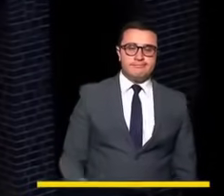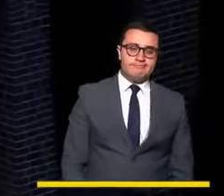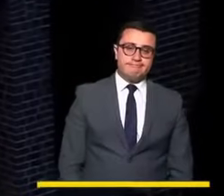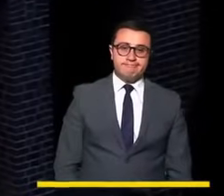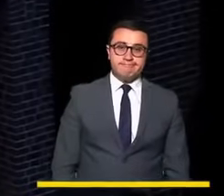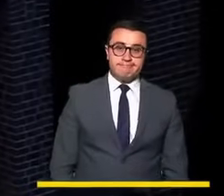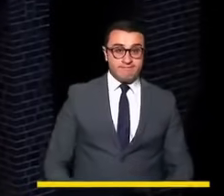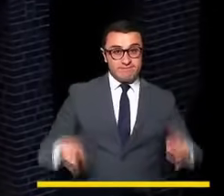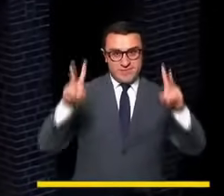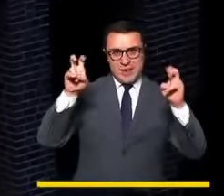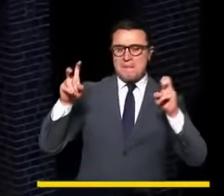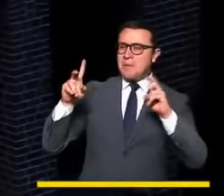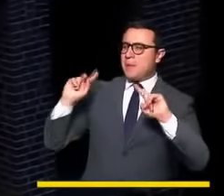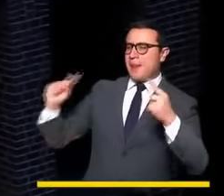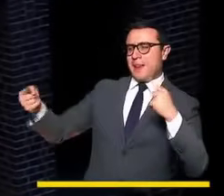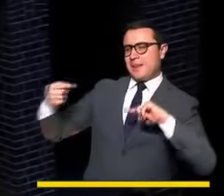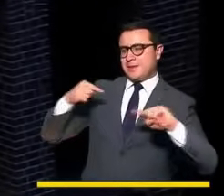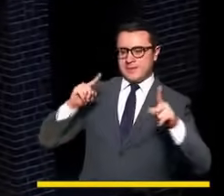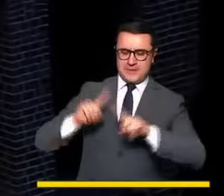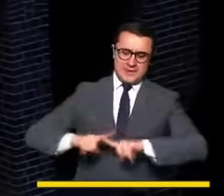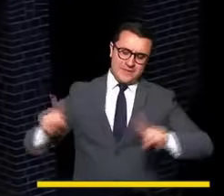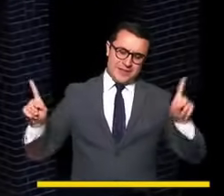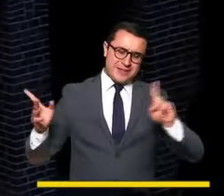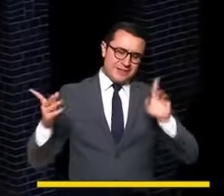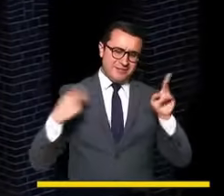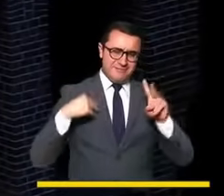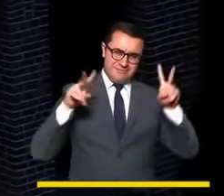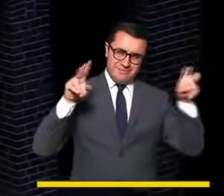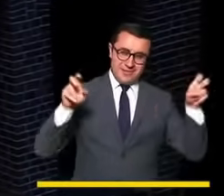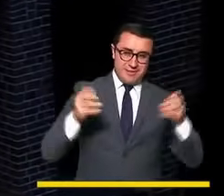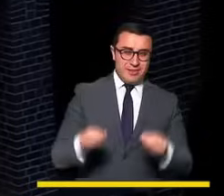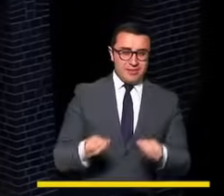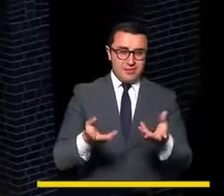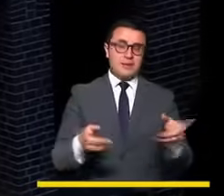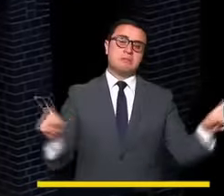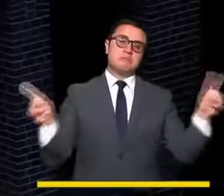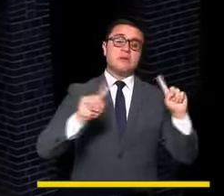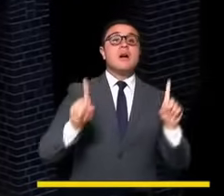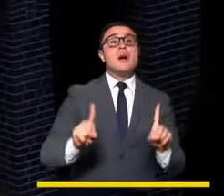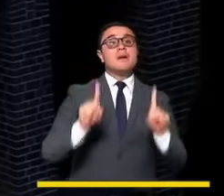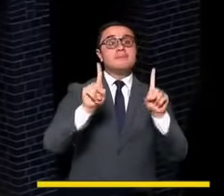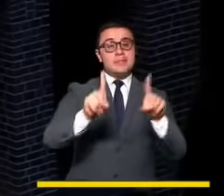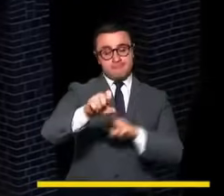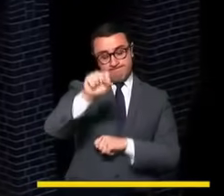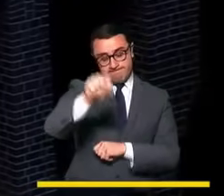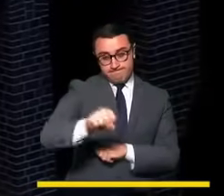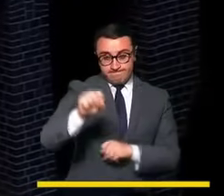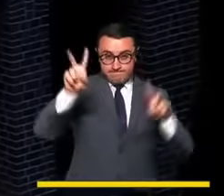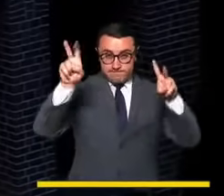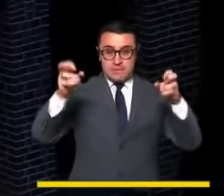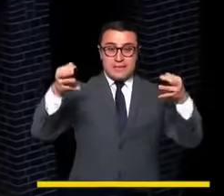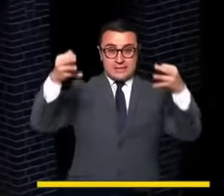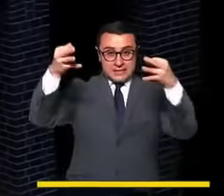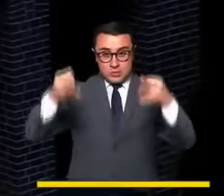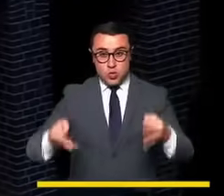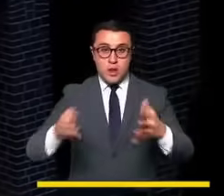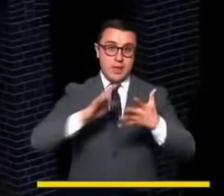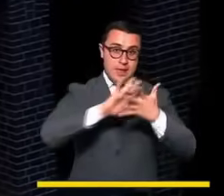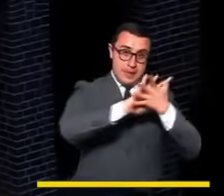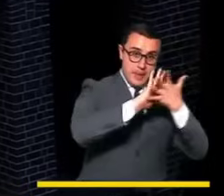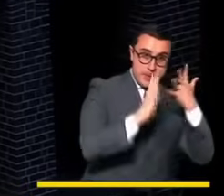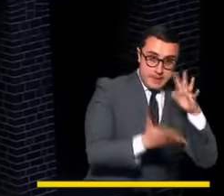ya tiene que ver con otras discusiones, no los voy a meter en esto, pero sí este tema de seguridad y paz en